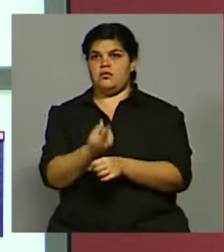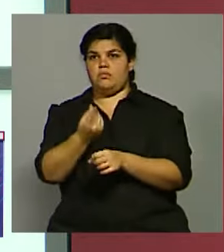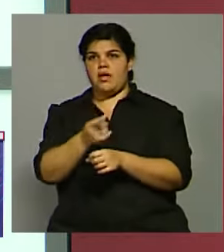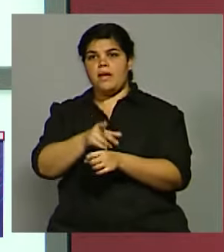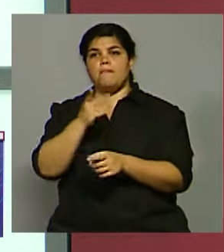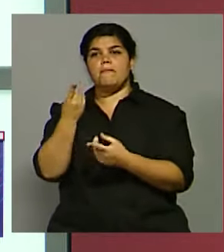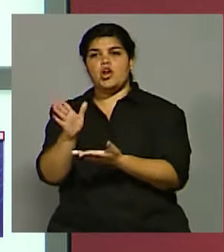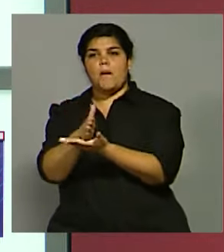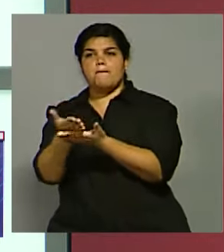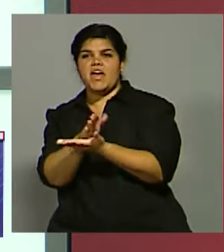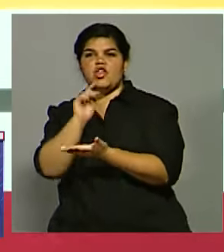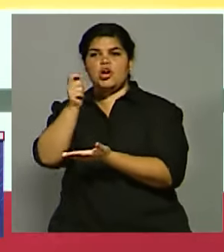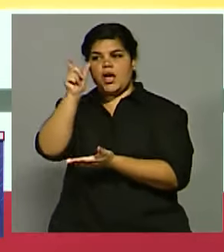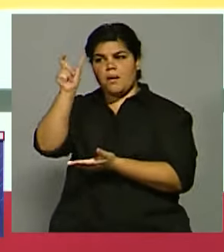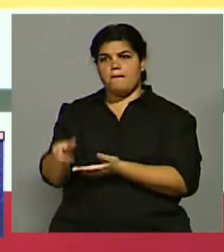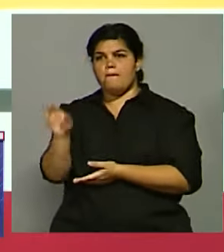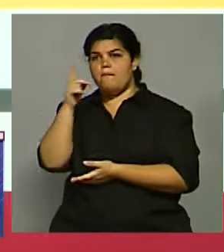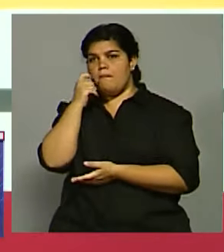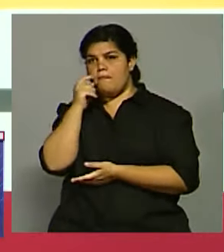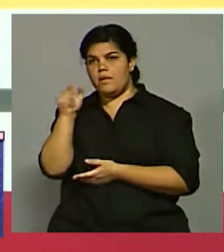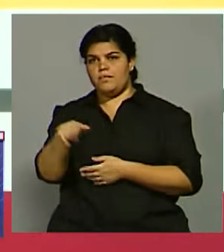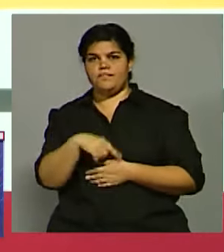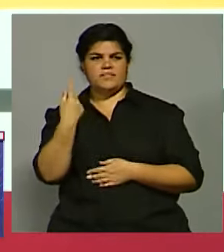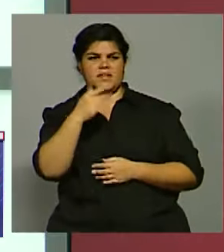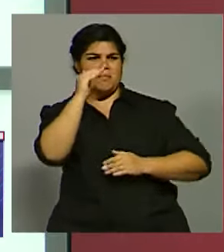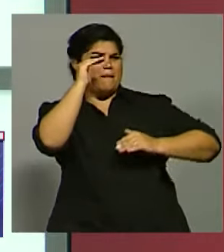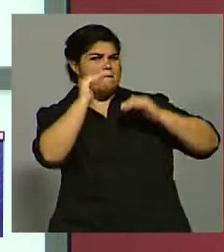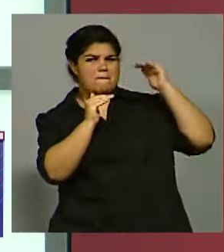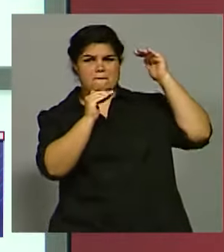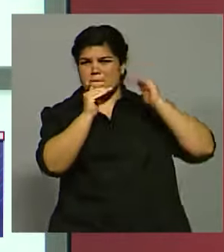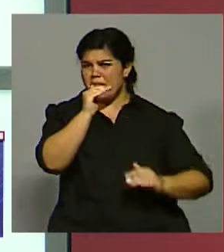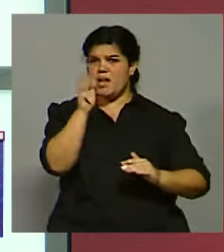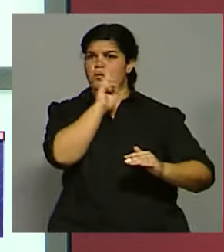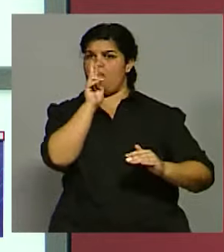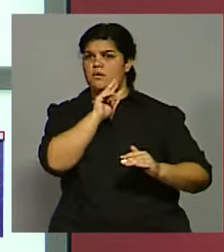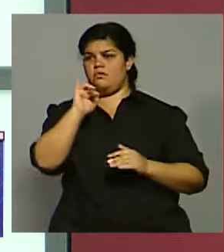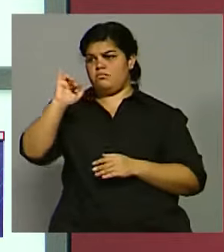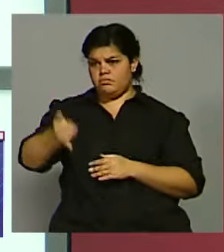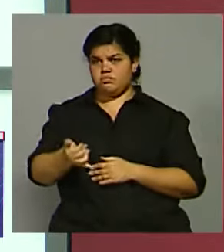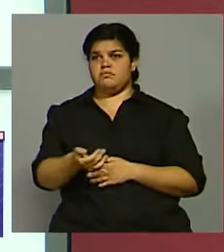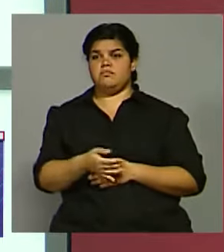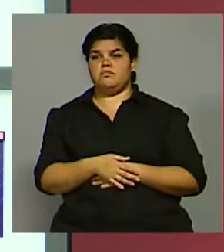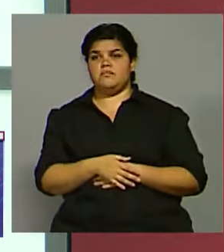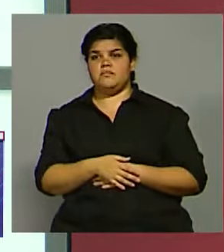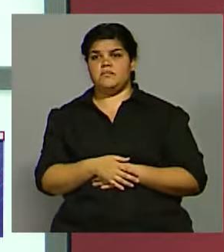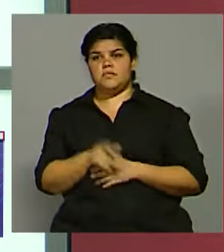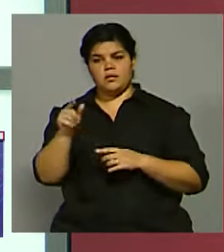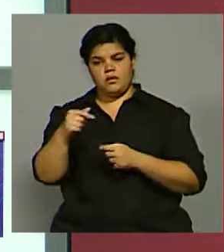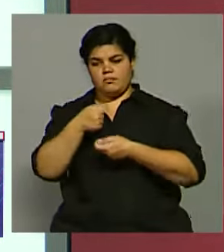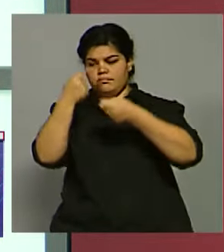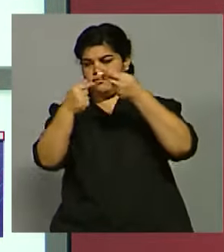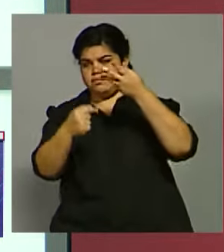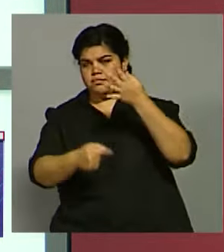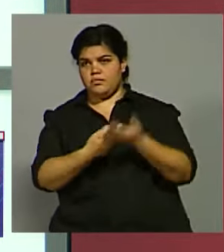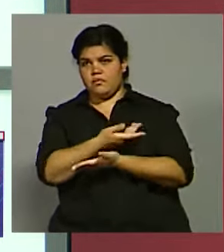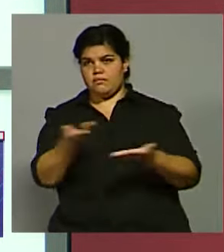varón. Nos, bueno, pone en fin, una inferioridad de condiciones realmente extrema. Totalmente. Es decir, si usted ve cada uno de los planos en que se maneja